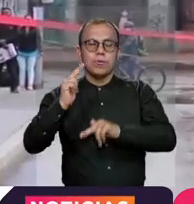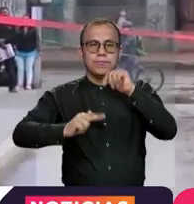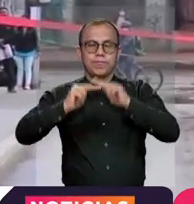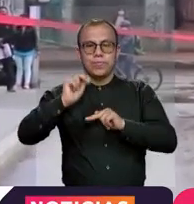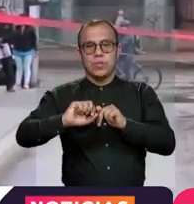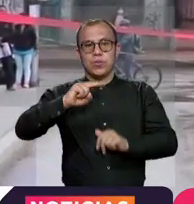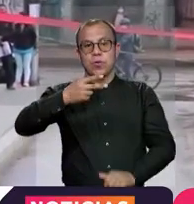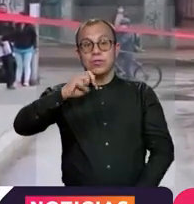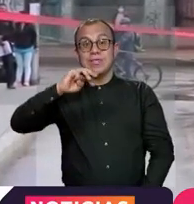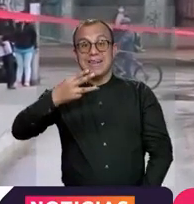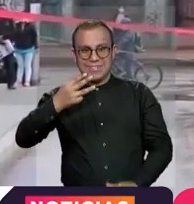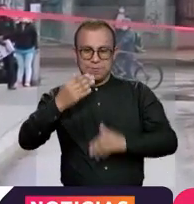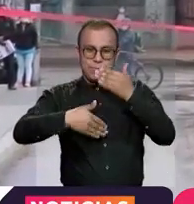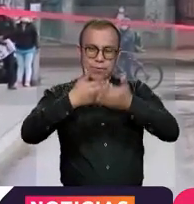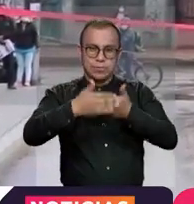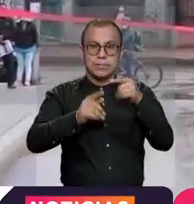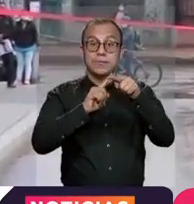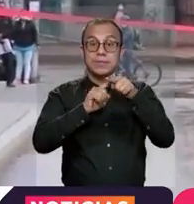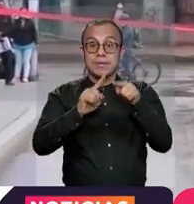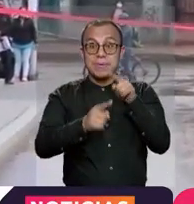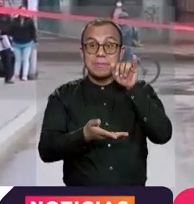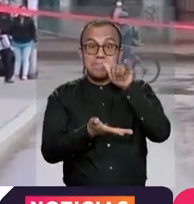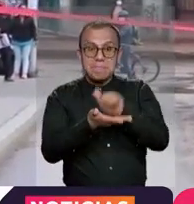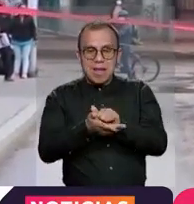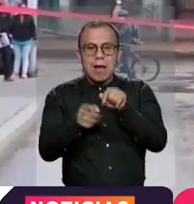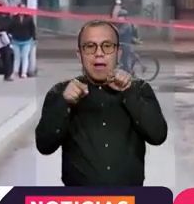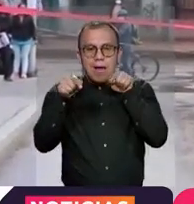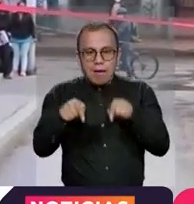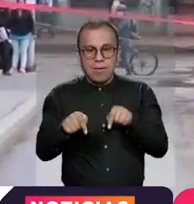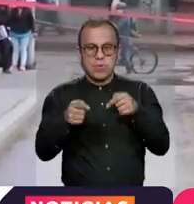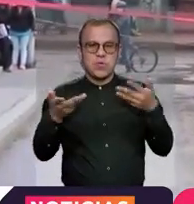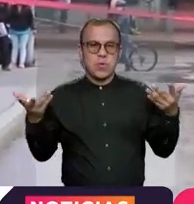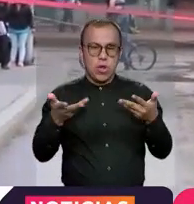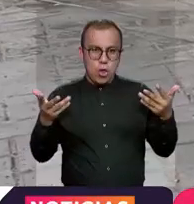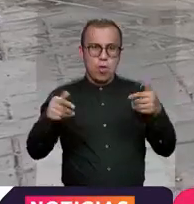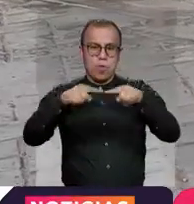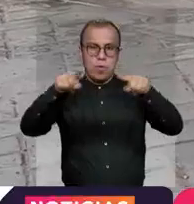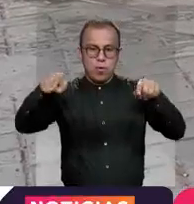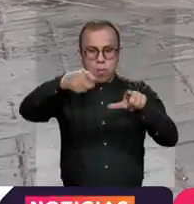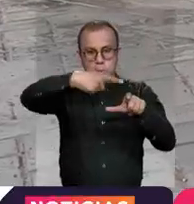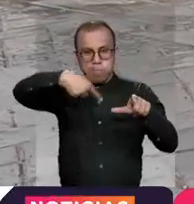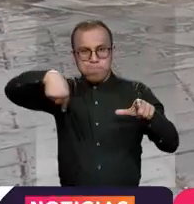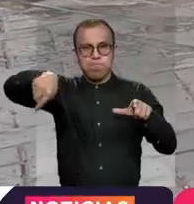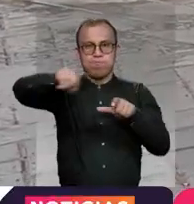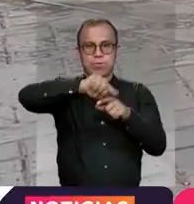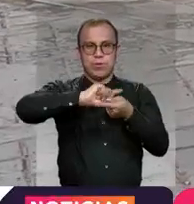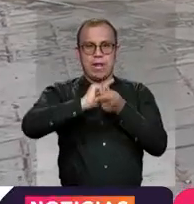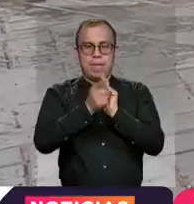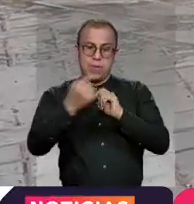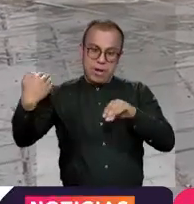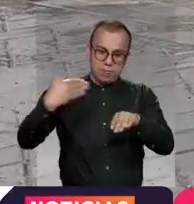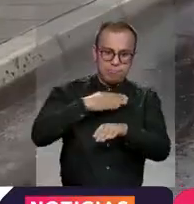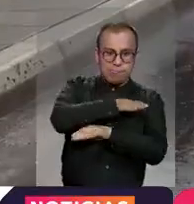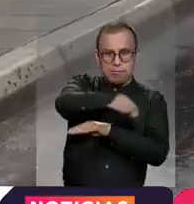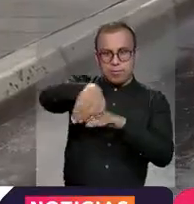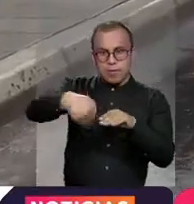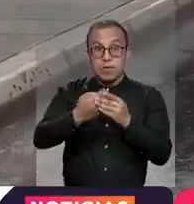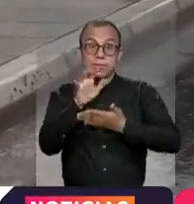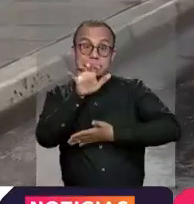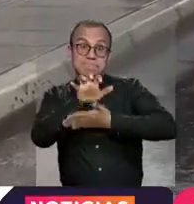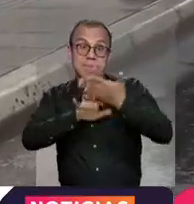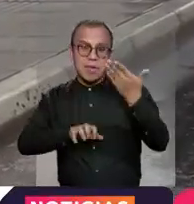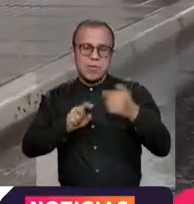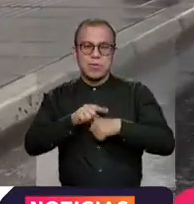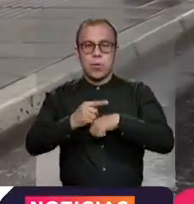2 y 3 de Transmilenio y justo en este sector va a quedar una gran glorieta. Con este tramo de Indumil se recorta el viaje de los